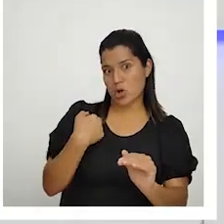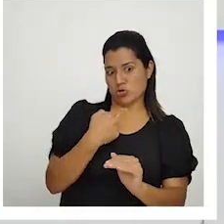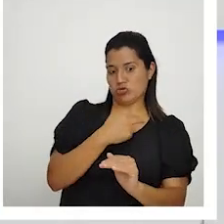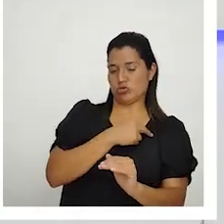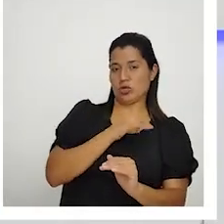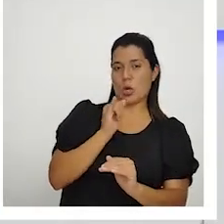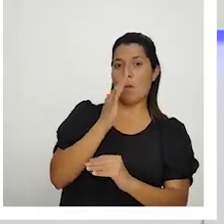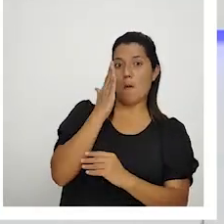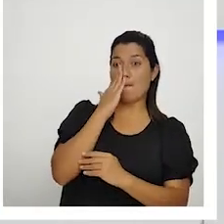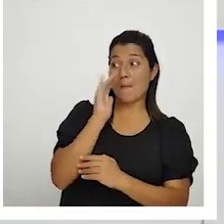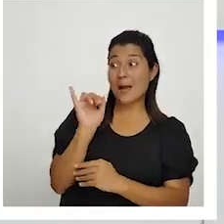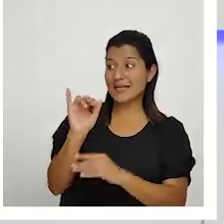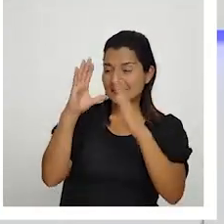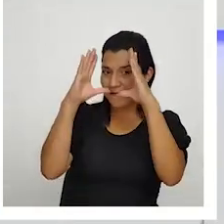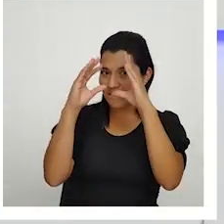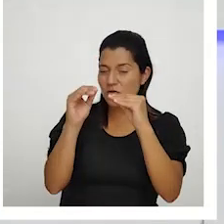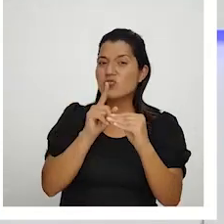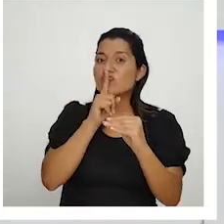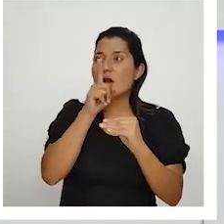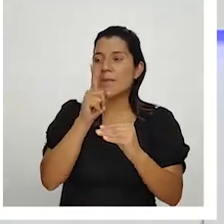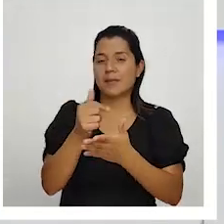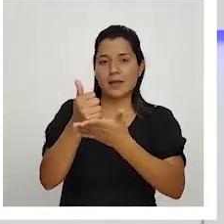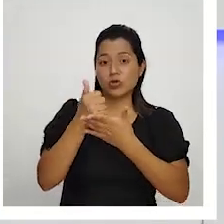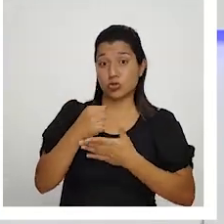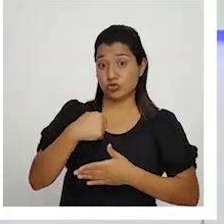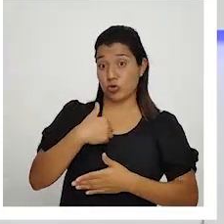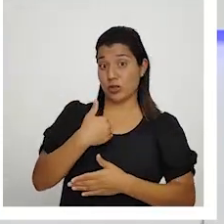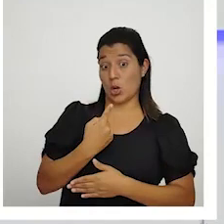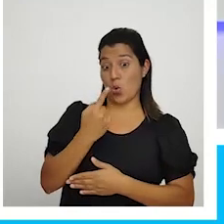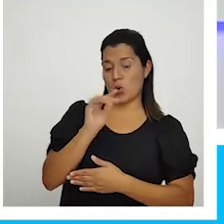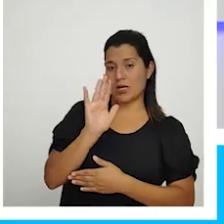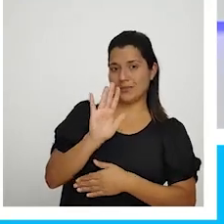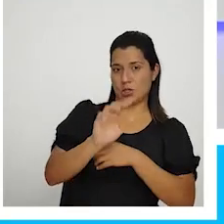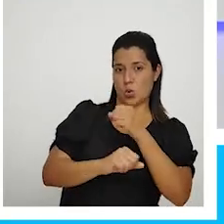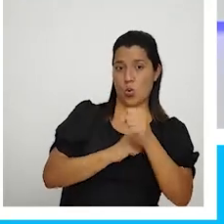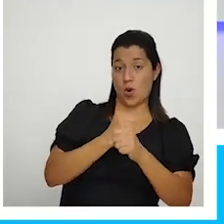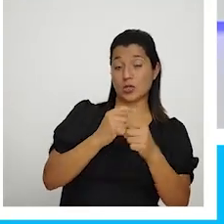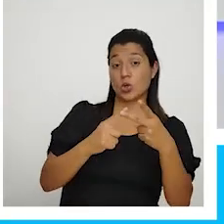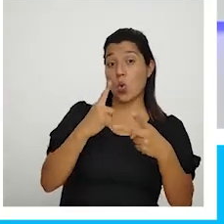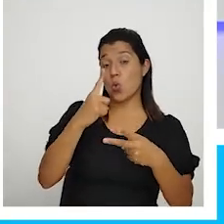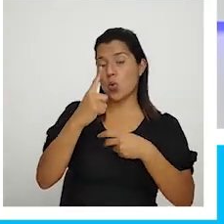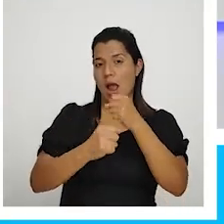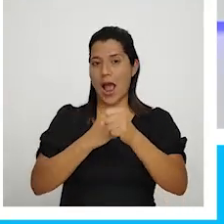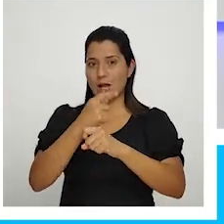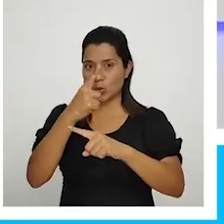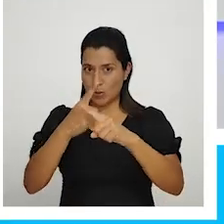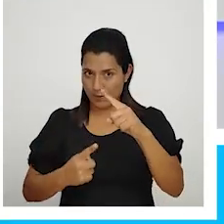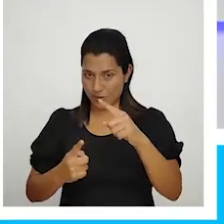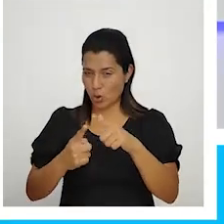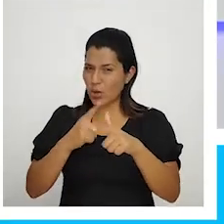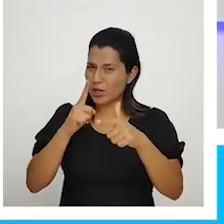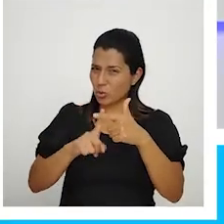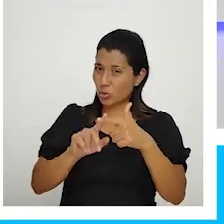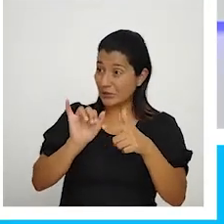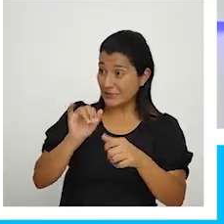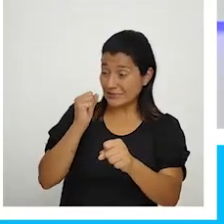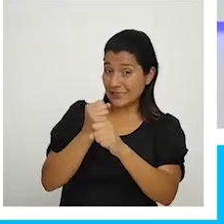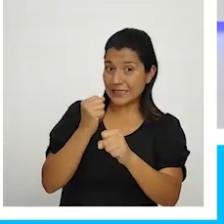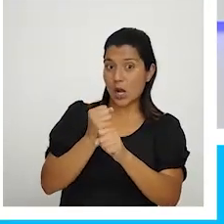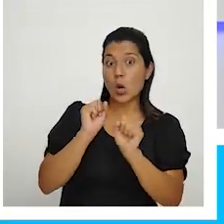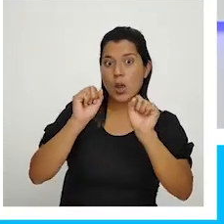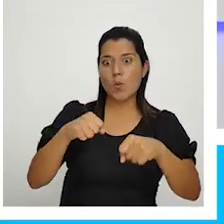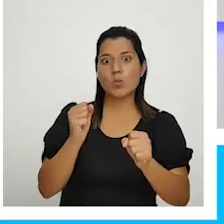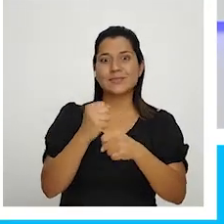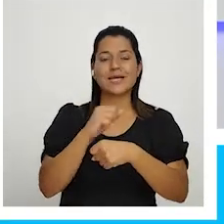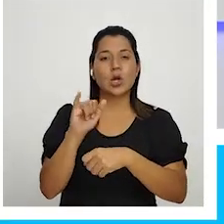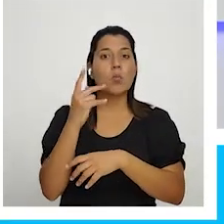En mi caso, yo tengo una de 5 años y una de 1 año y medio, entonces todo ese trabajo que uno puede realizar como padre de familia con los niños es muy importante. Te decía